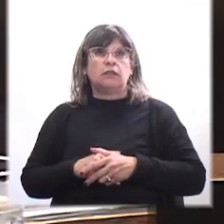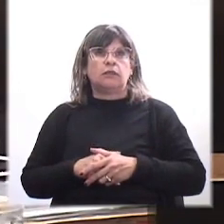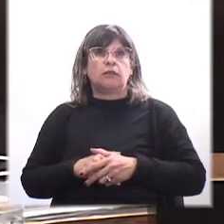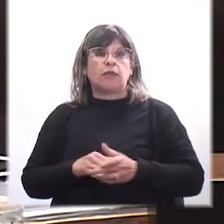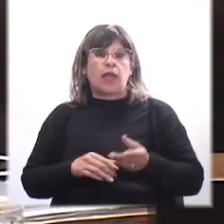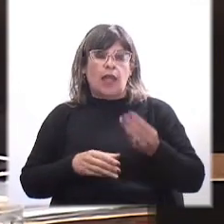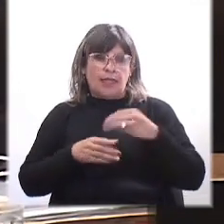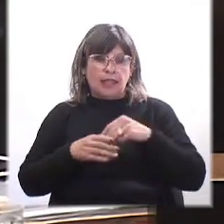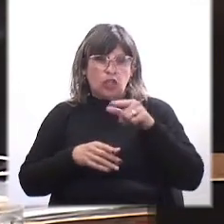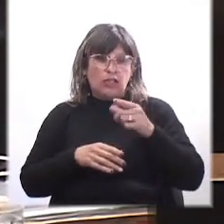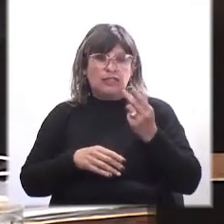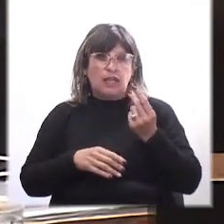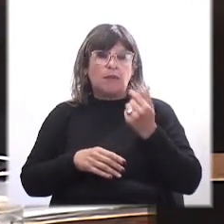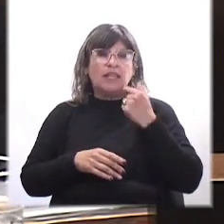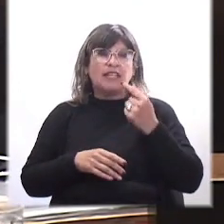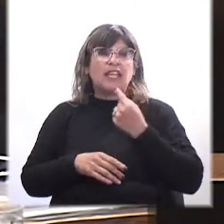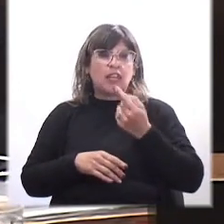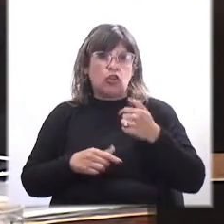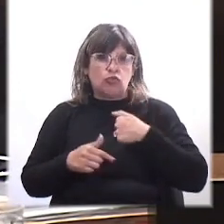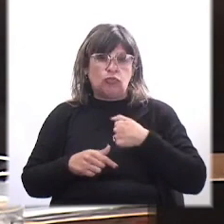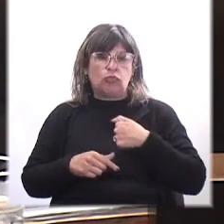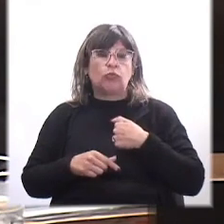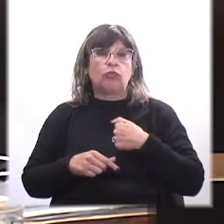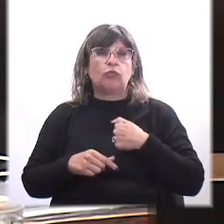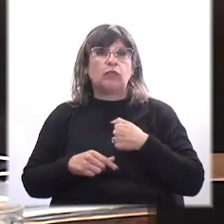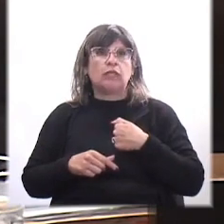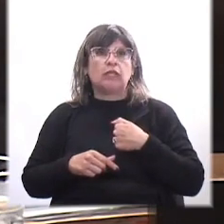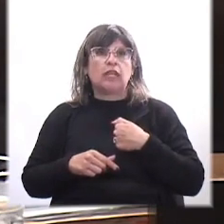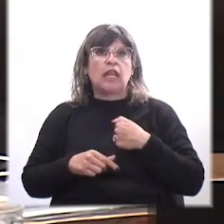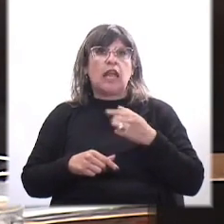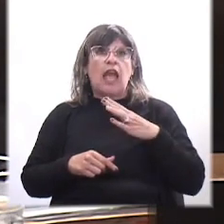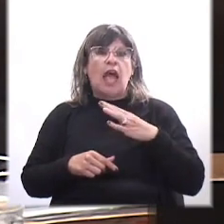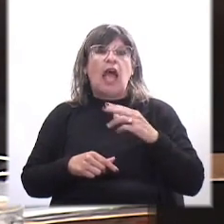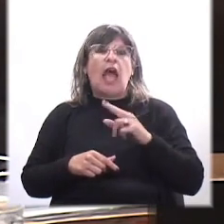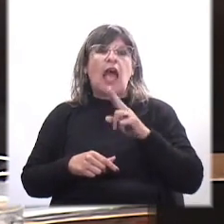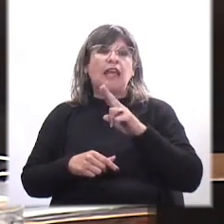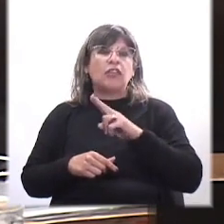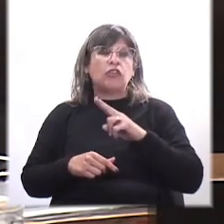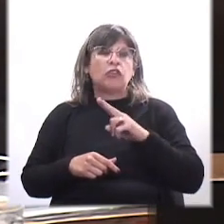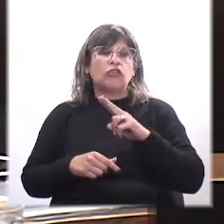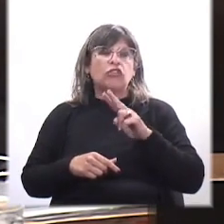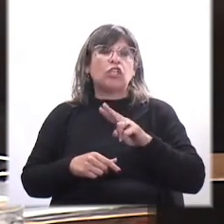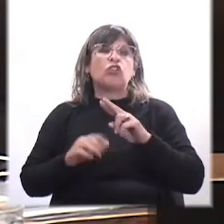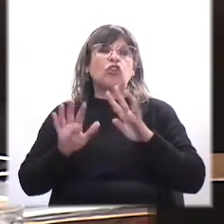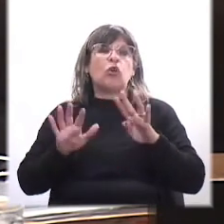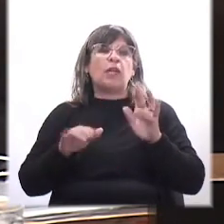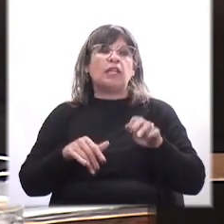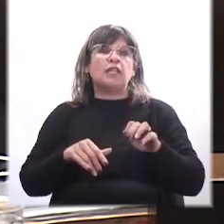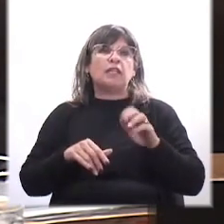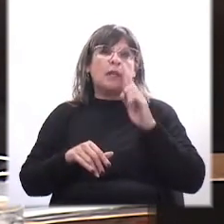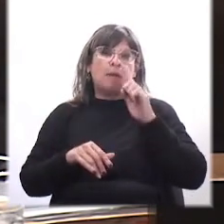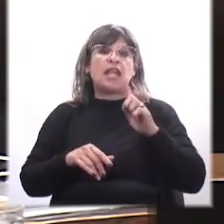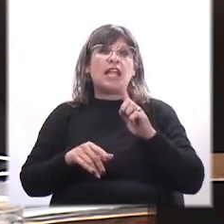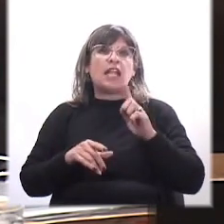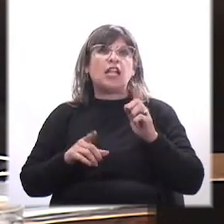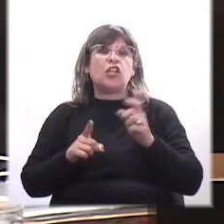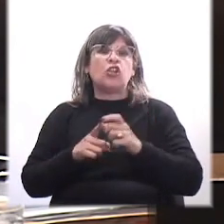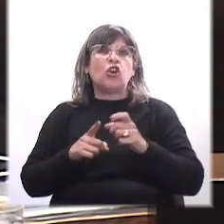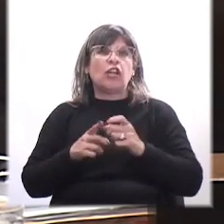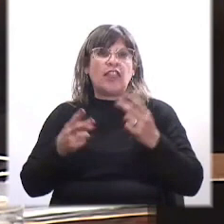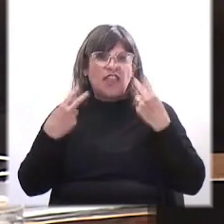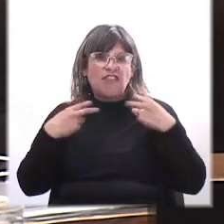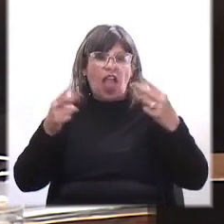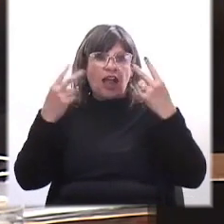Dentro de ese dinero, y a lo que hago mención, es que tenemos 290.000 dólares de viajes